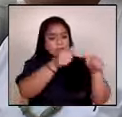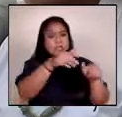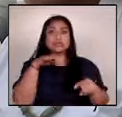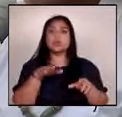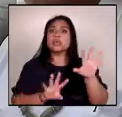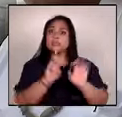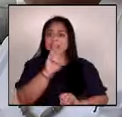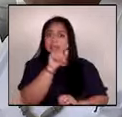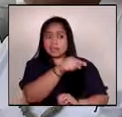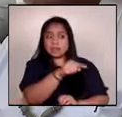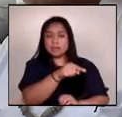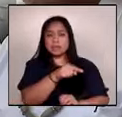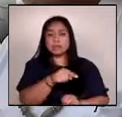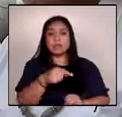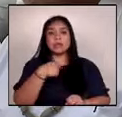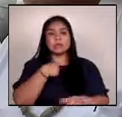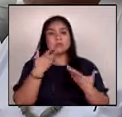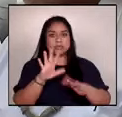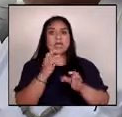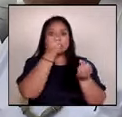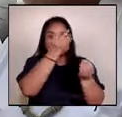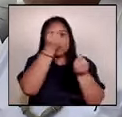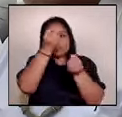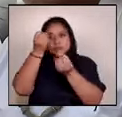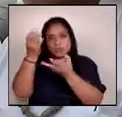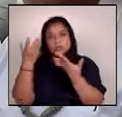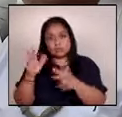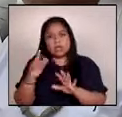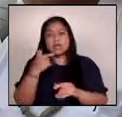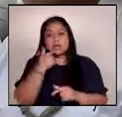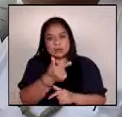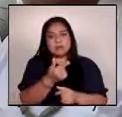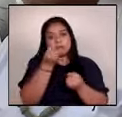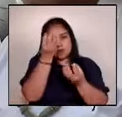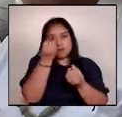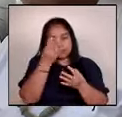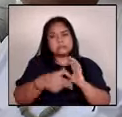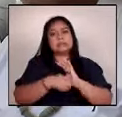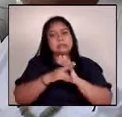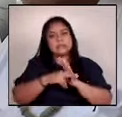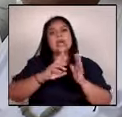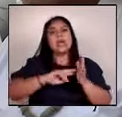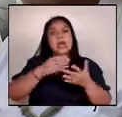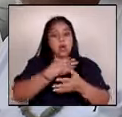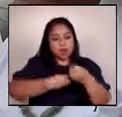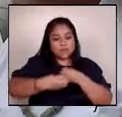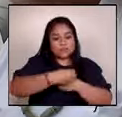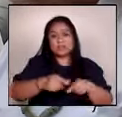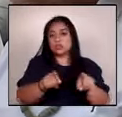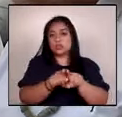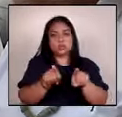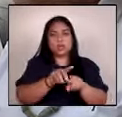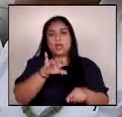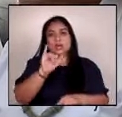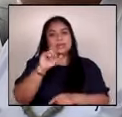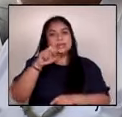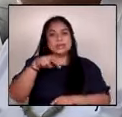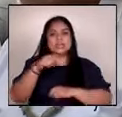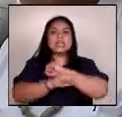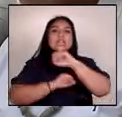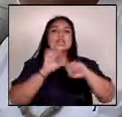y hemos estado pues compartiendo la información con los alcaldes para ratificarles que las oficinas de la ANAM son en el edificio